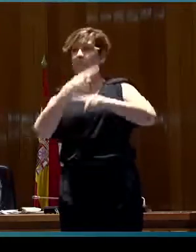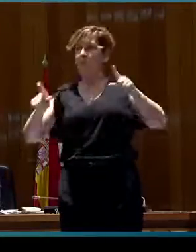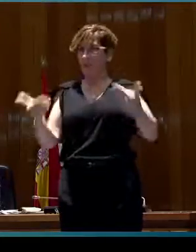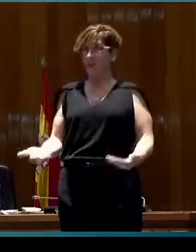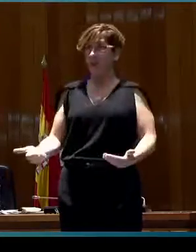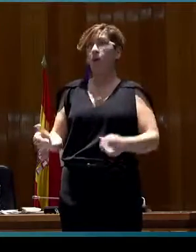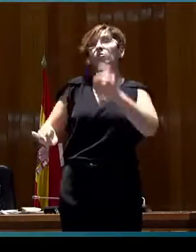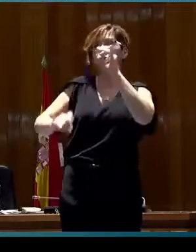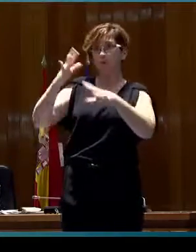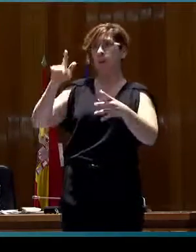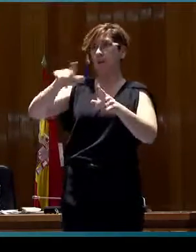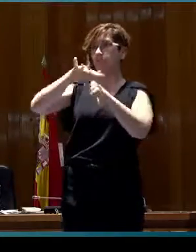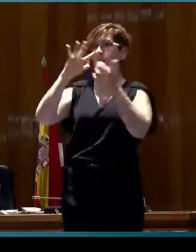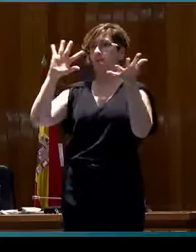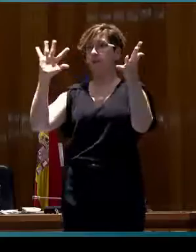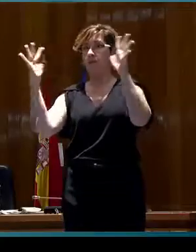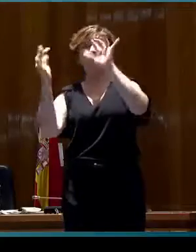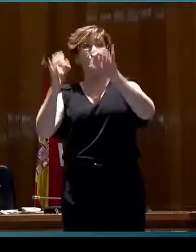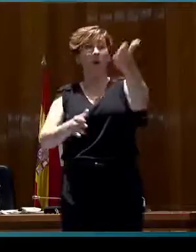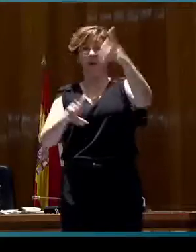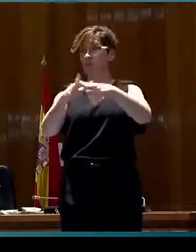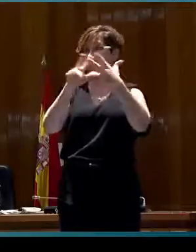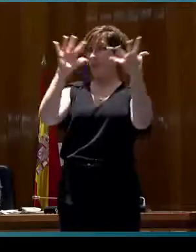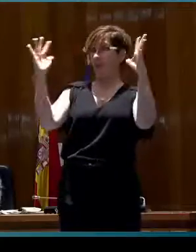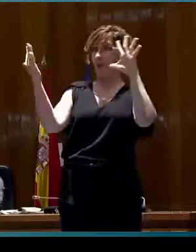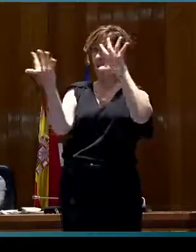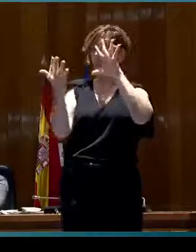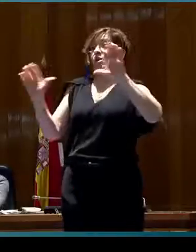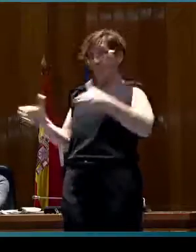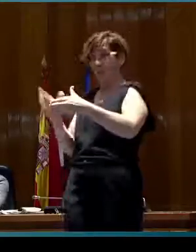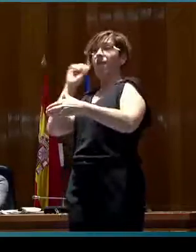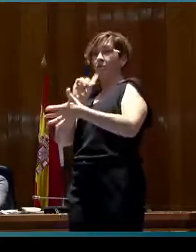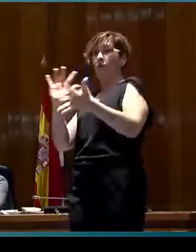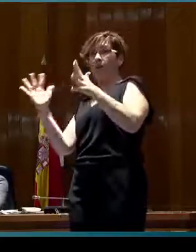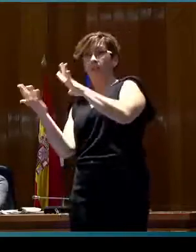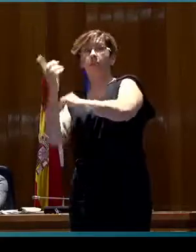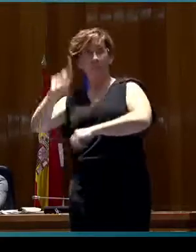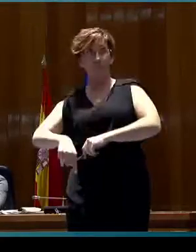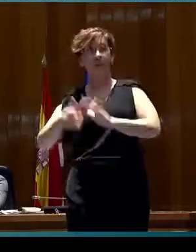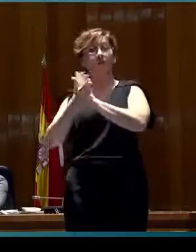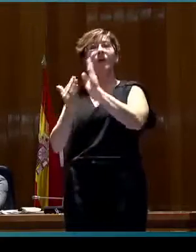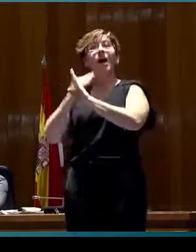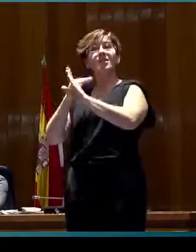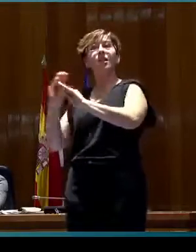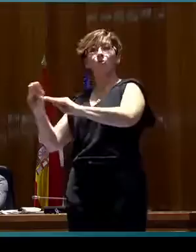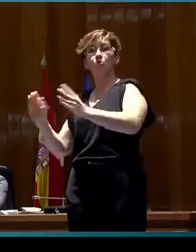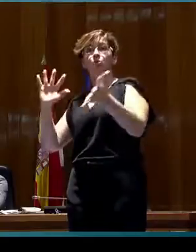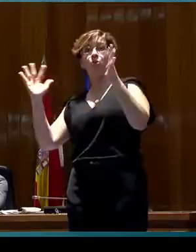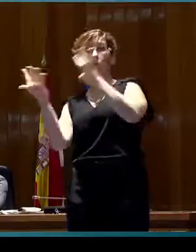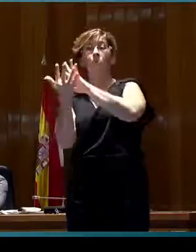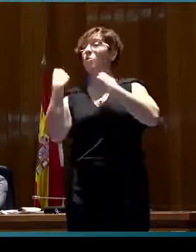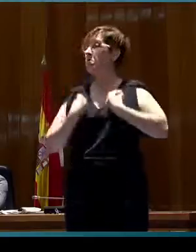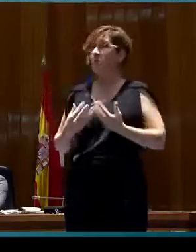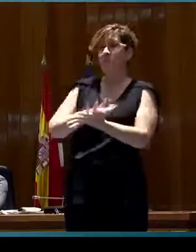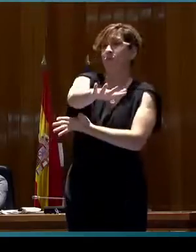vamos cambiando, y como va cambiando la sociedad y como va cambiando la comunidad sorda y como va adquiriendo otro estatus, pues también la figura del intérprete